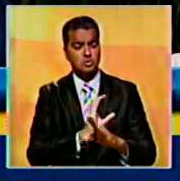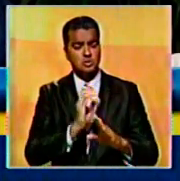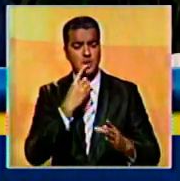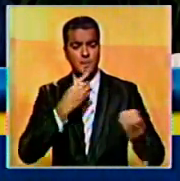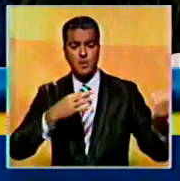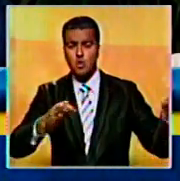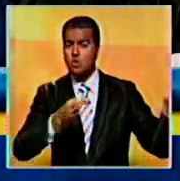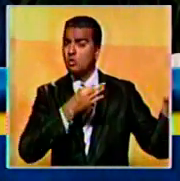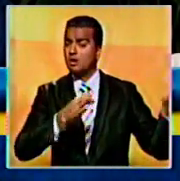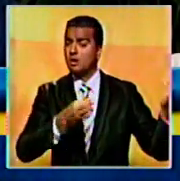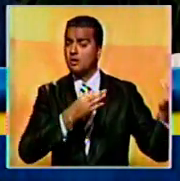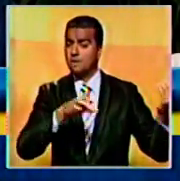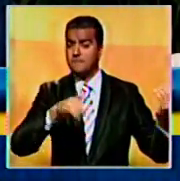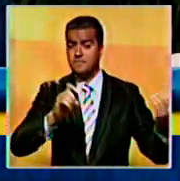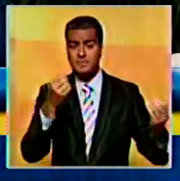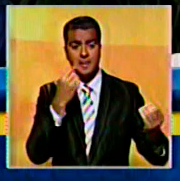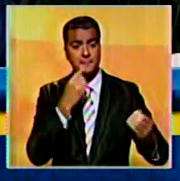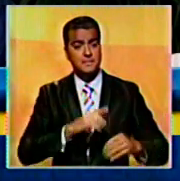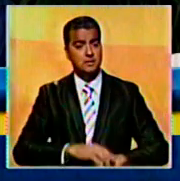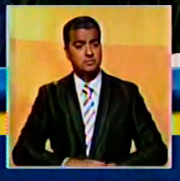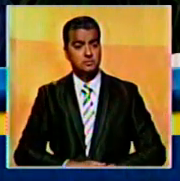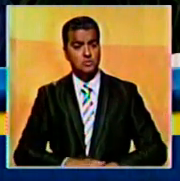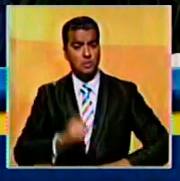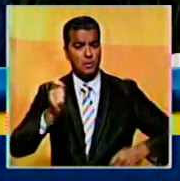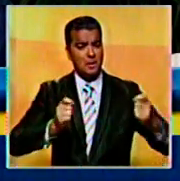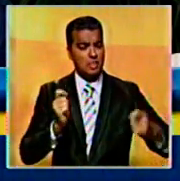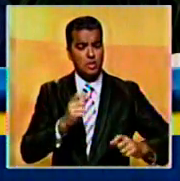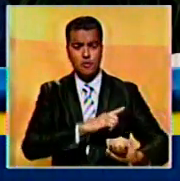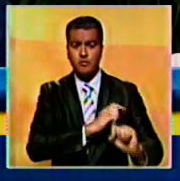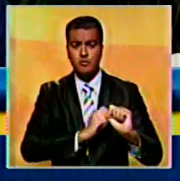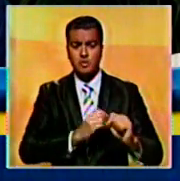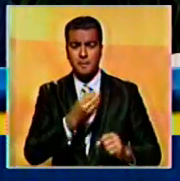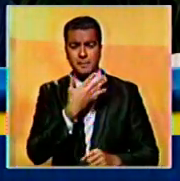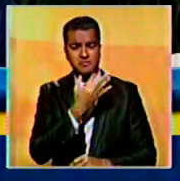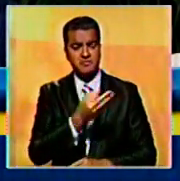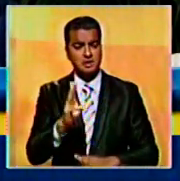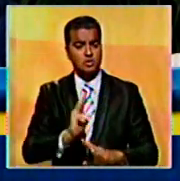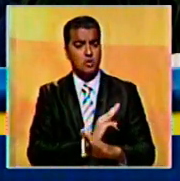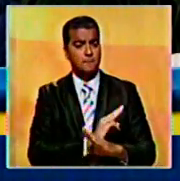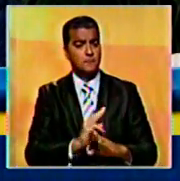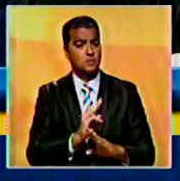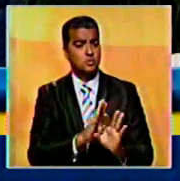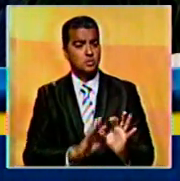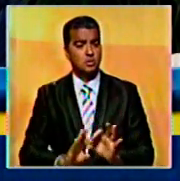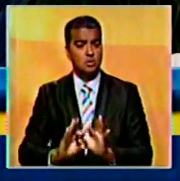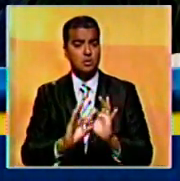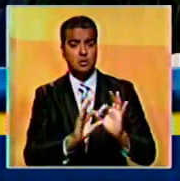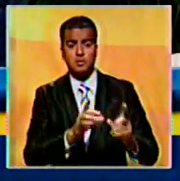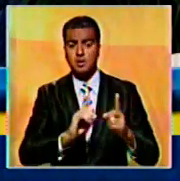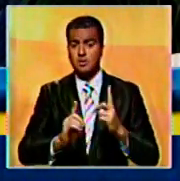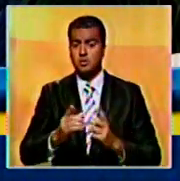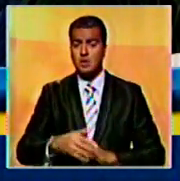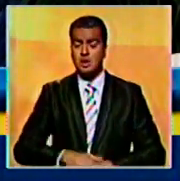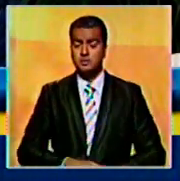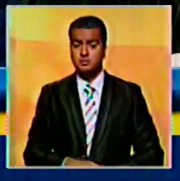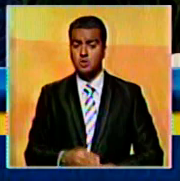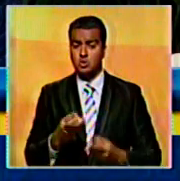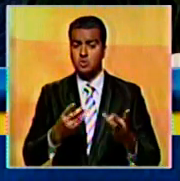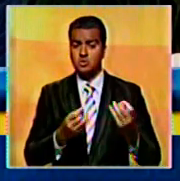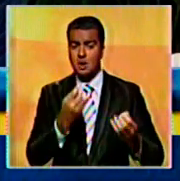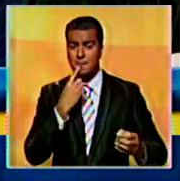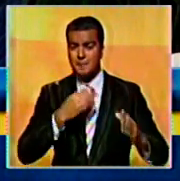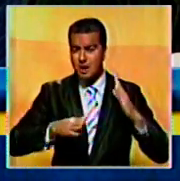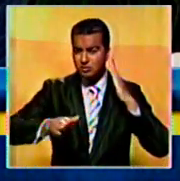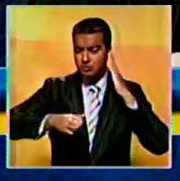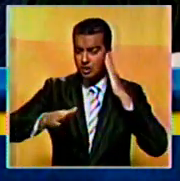orgánico, de verdad, con una banda potente, con buenos músicos, pero también lo hemos fusionado con algunos instrumentos más electrónicos